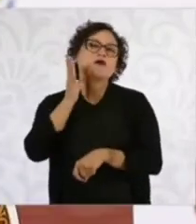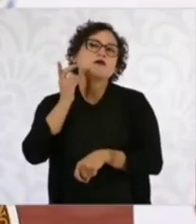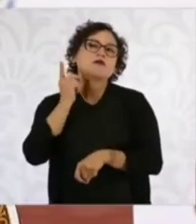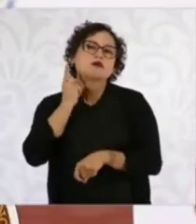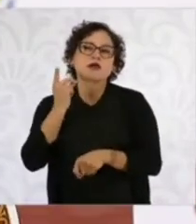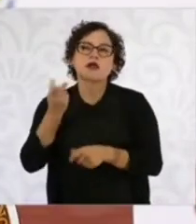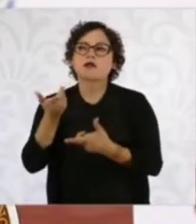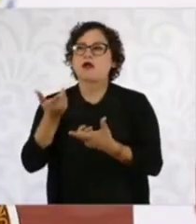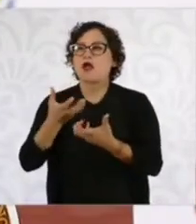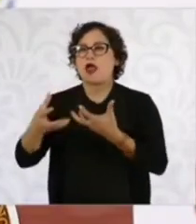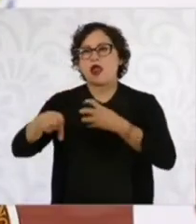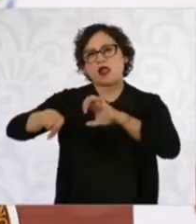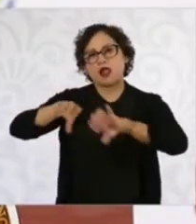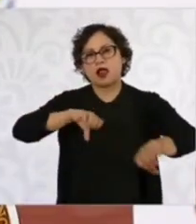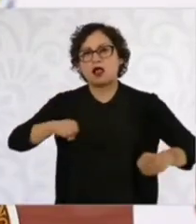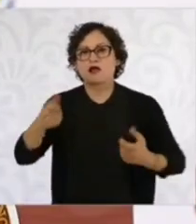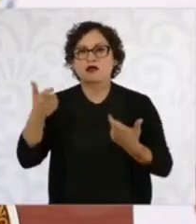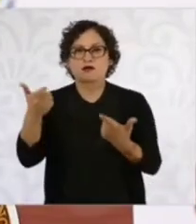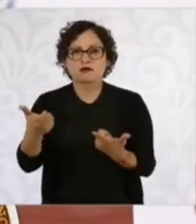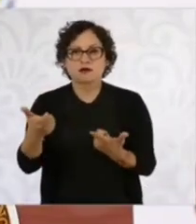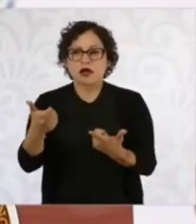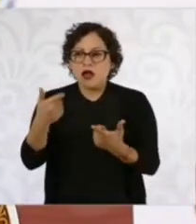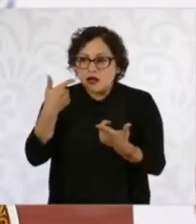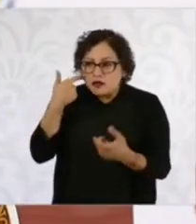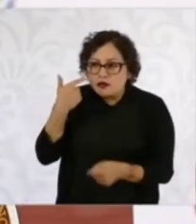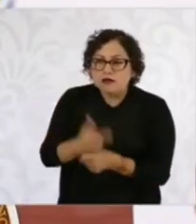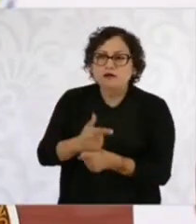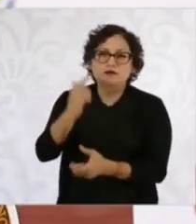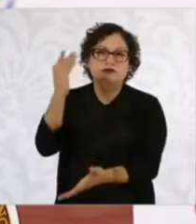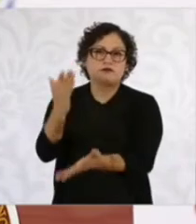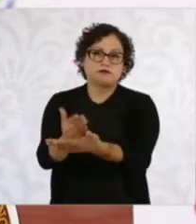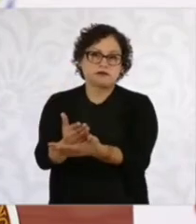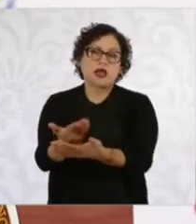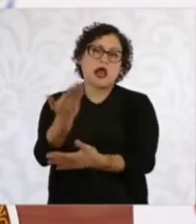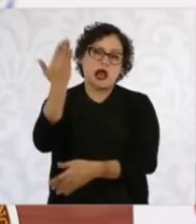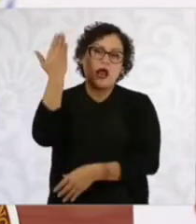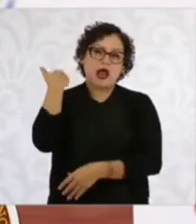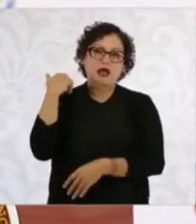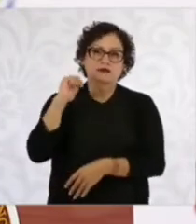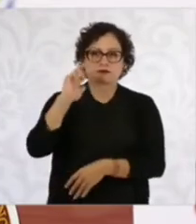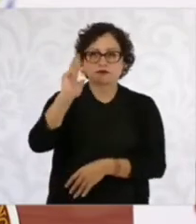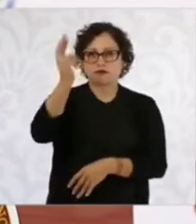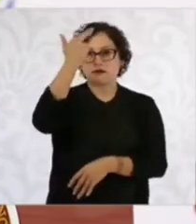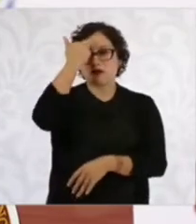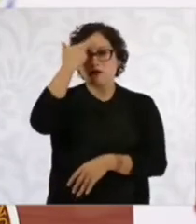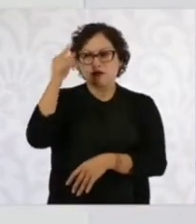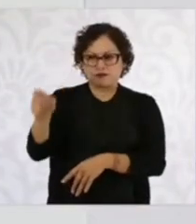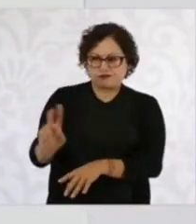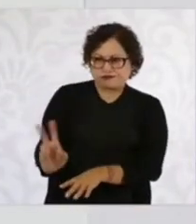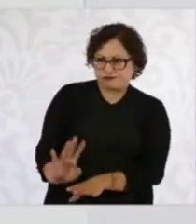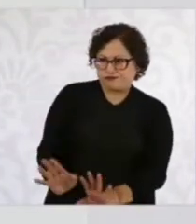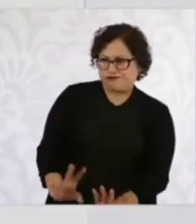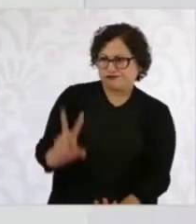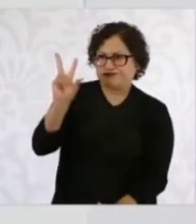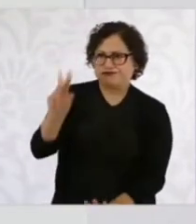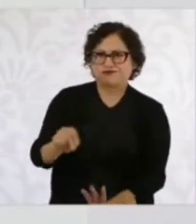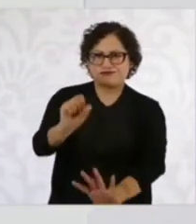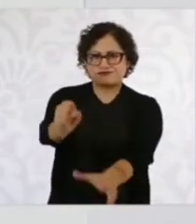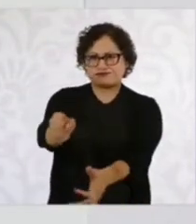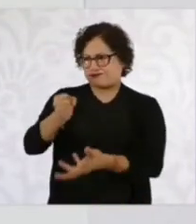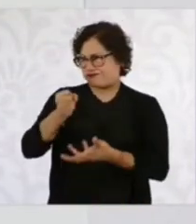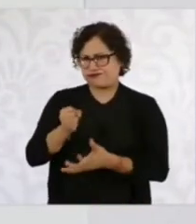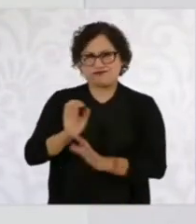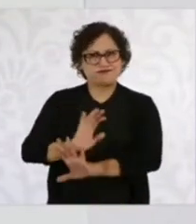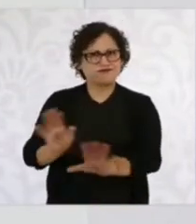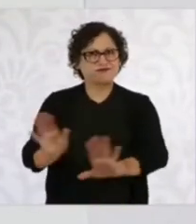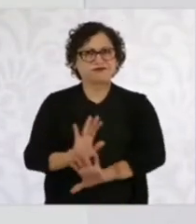que afortunadamente se pudo parar en aquel momento y ya se evitó que se hiciera ese fondo, pero